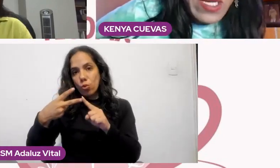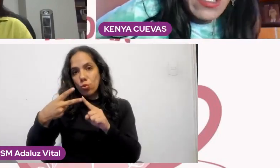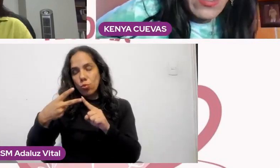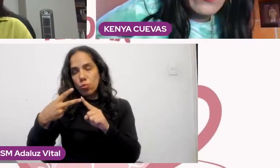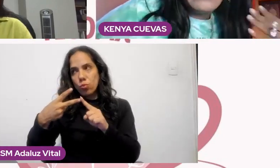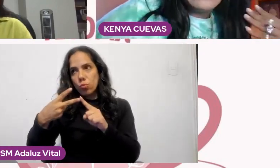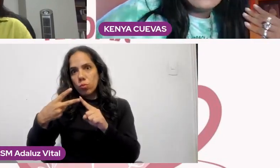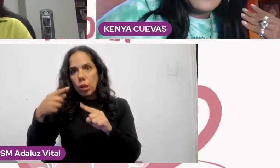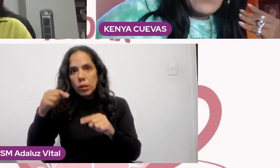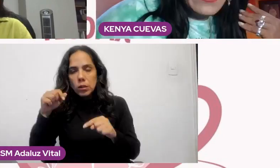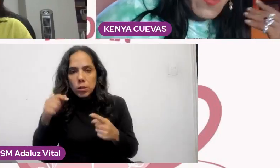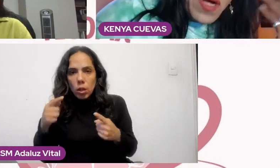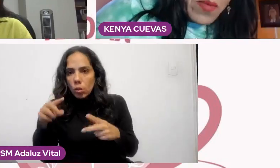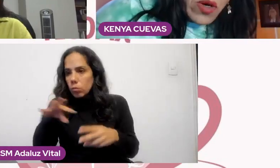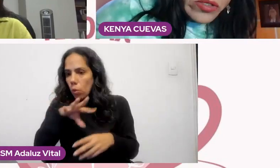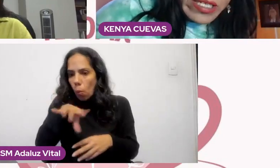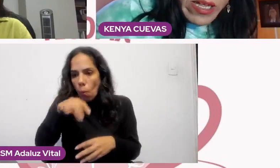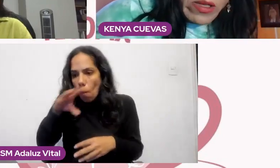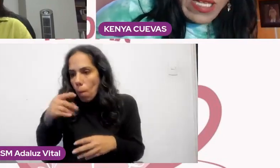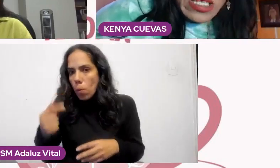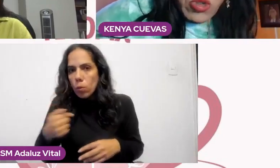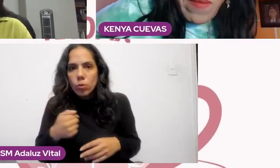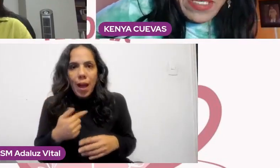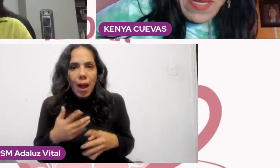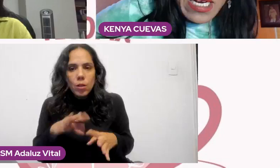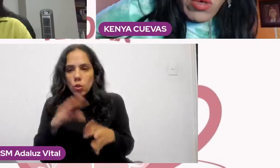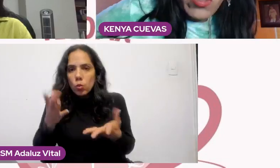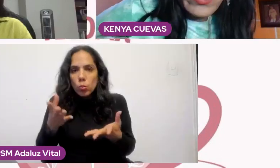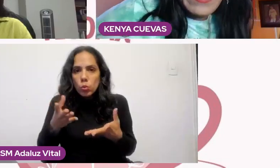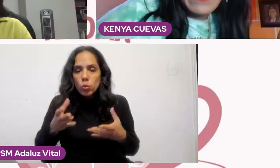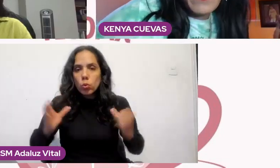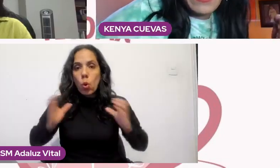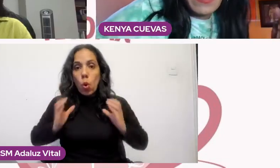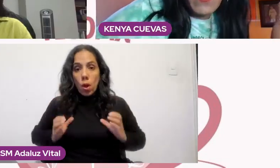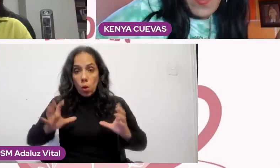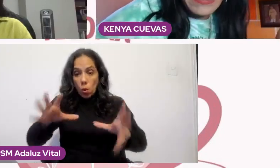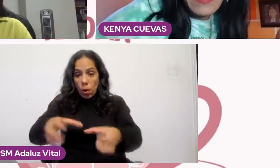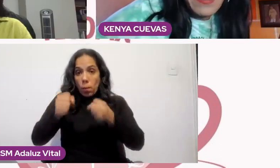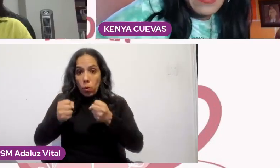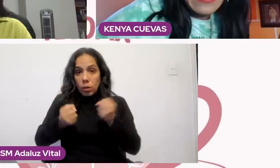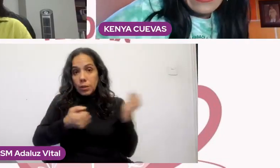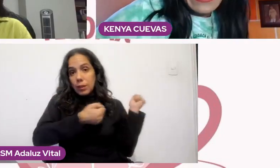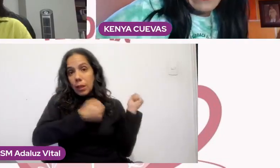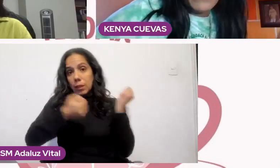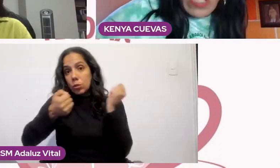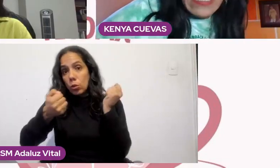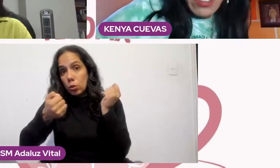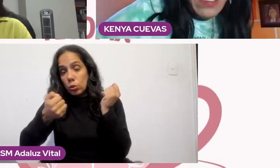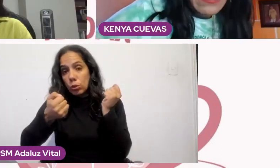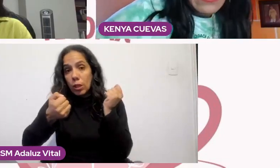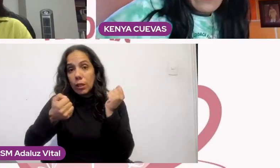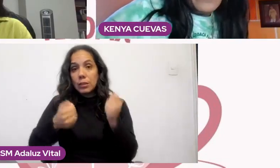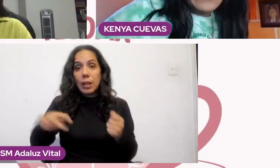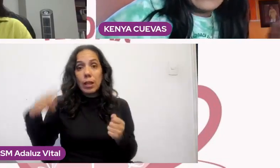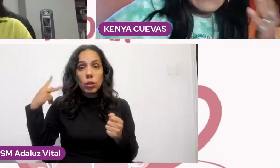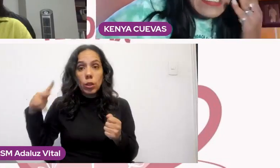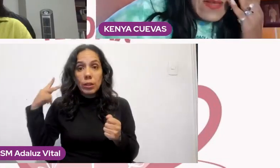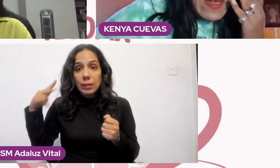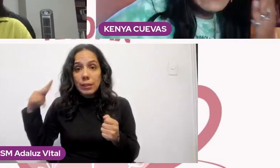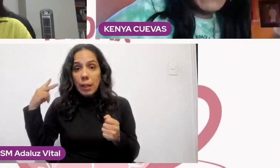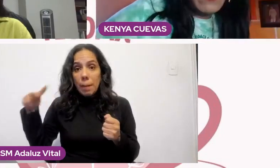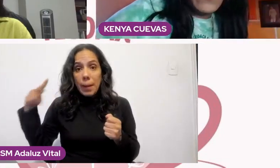la encuentro, llevo el cuerpo, lo traslado hasta las Chuapas, Veracruz, y después el juez llevar el juicio,